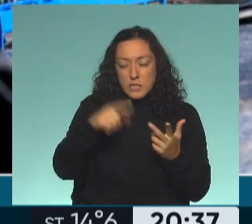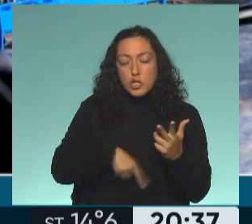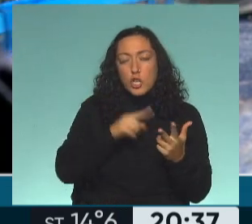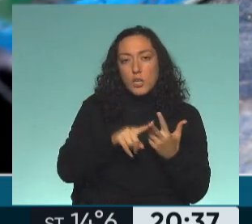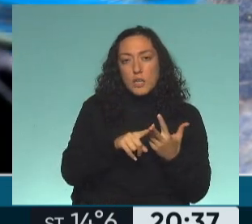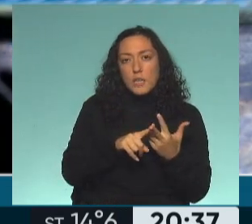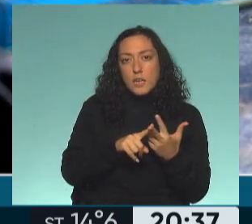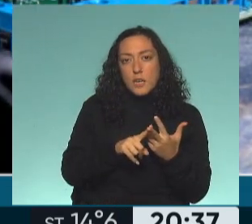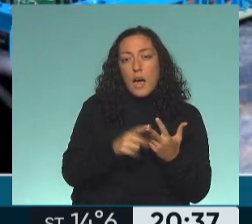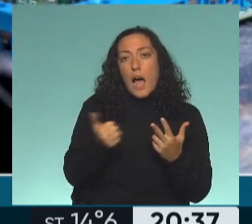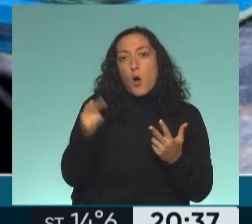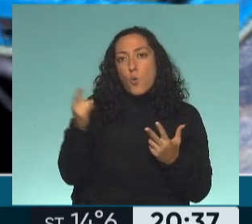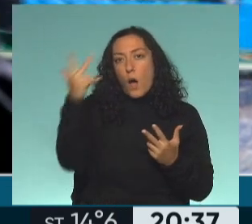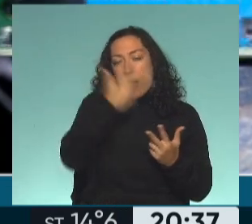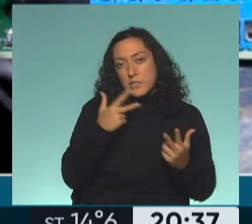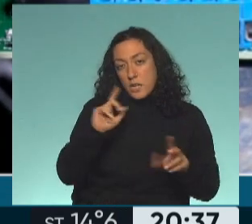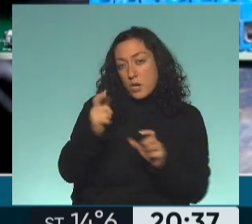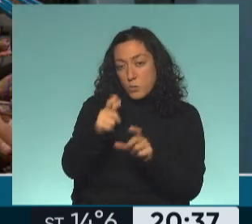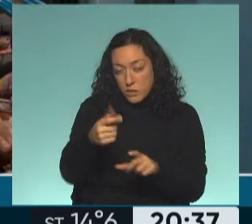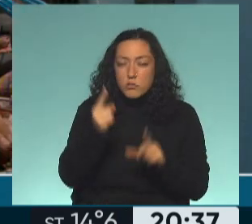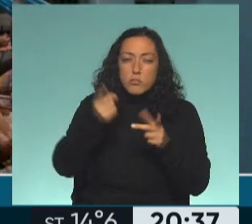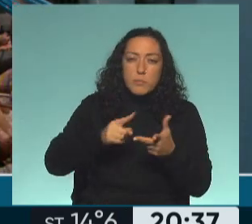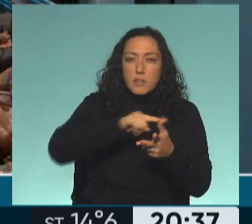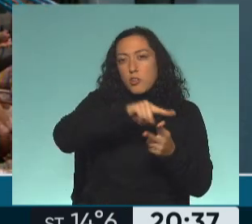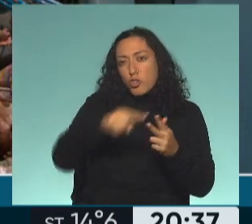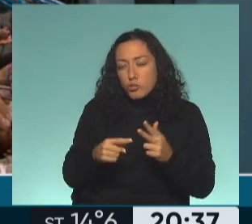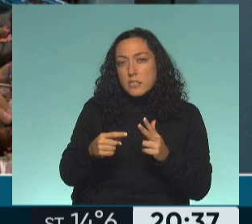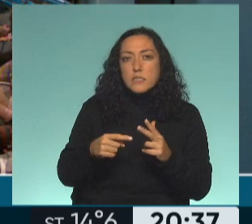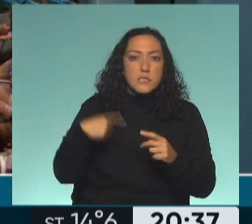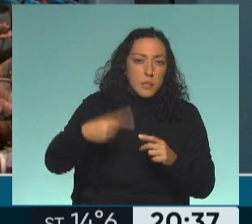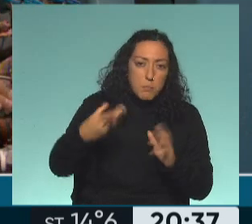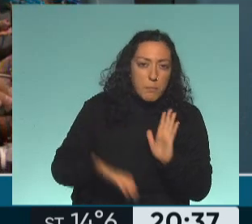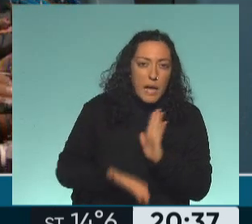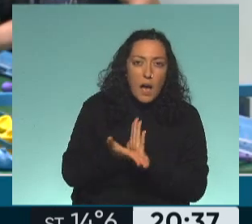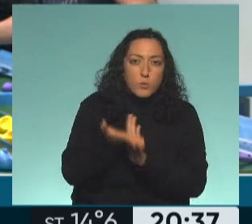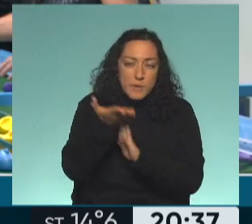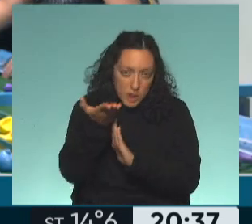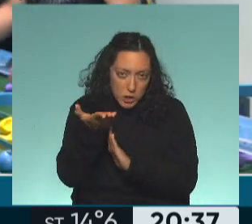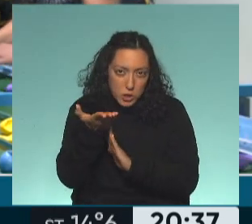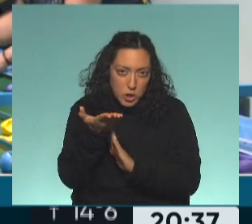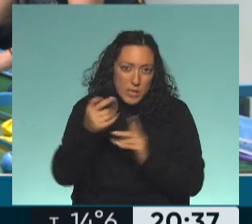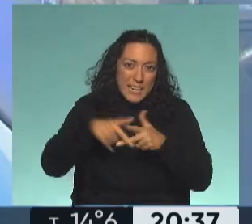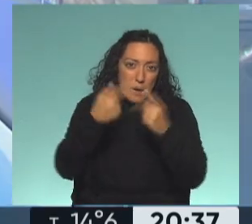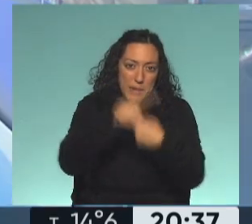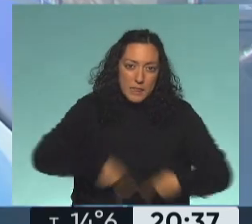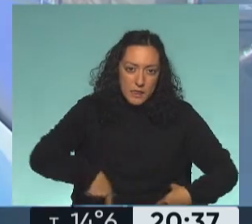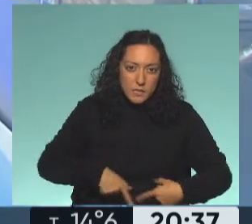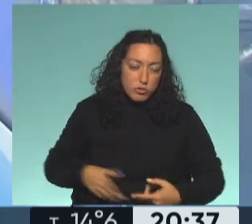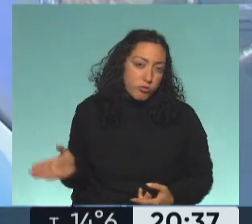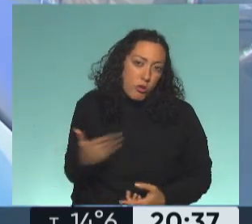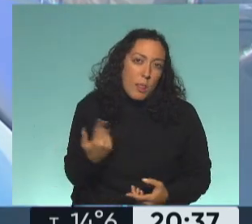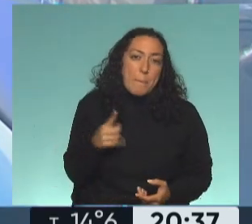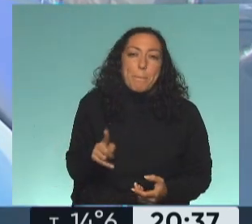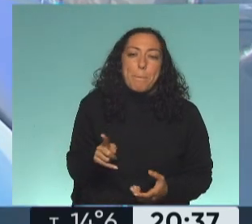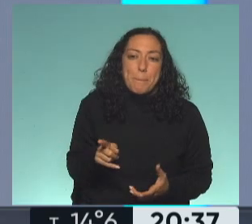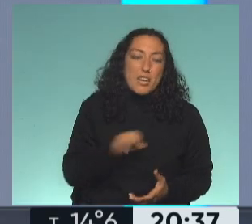actualización de la asignación universal por hijo. Estamos permanentemente utilizando todas esas herramientas. Luis. Pero hay que